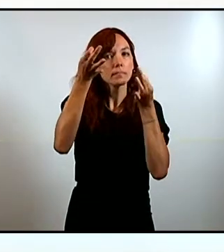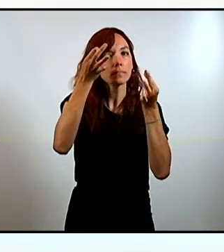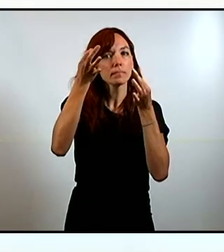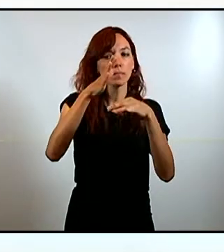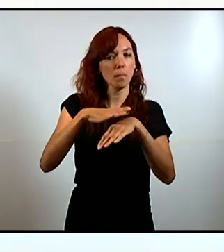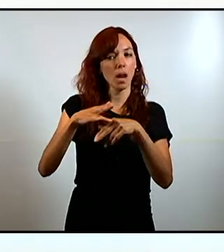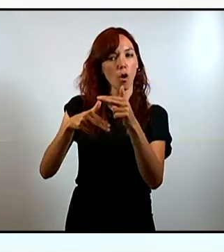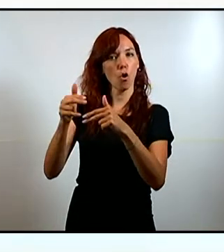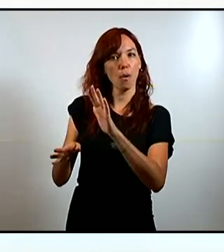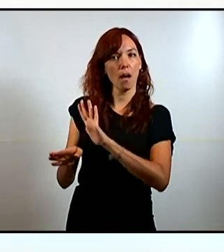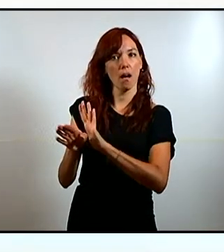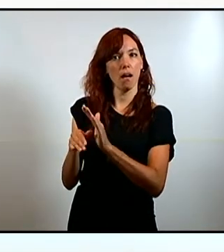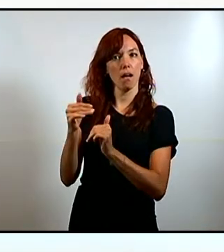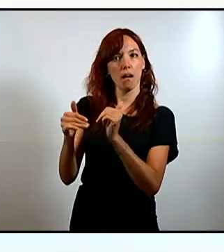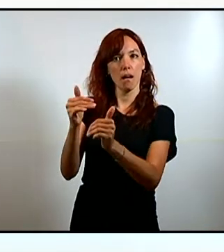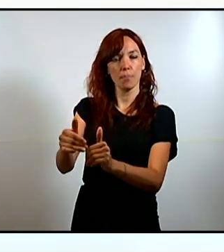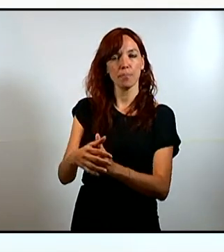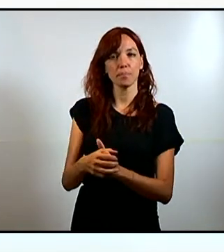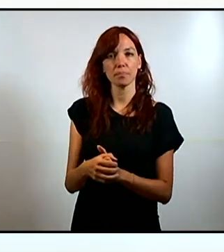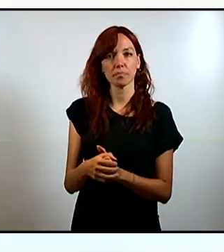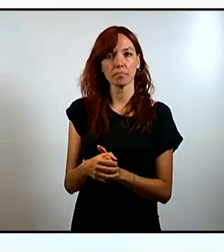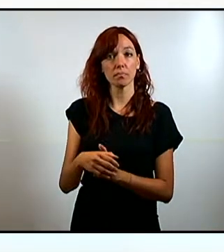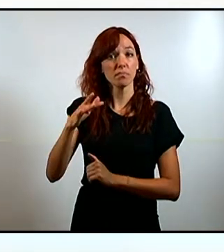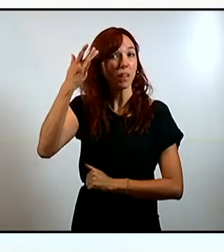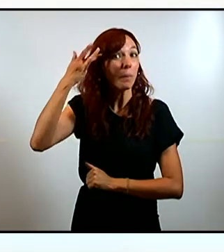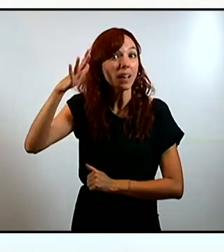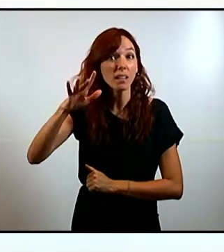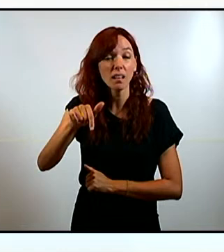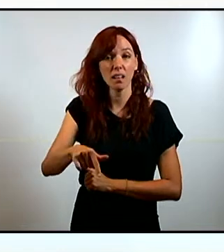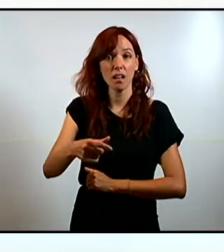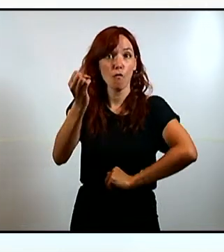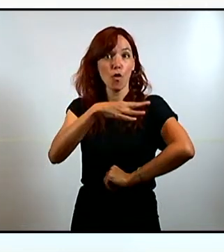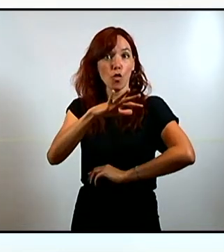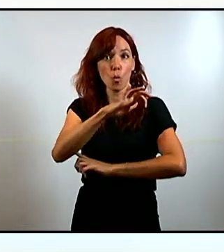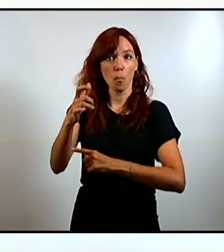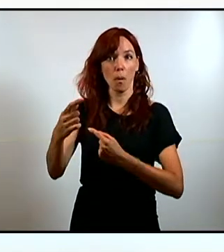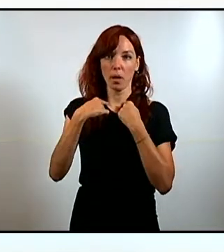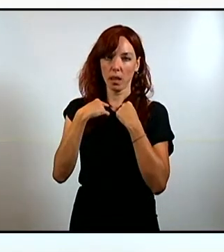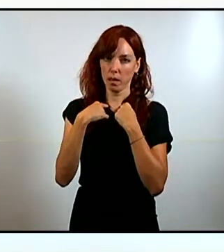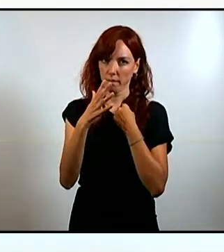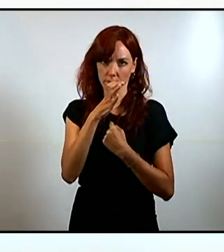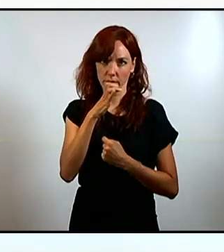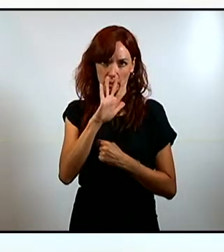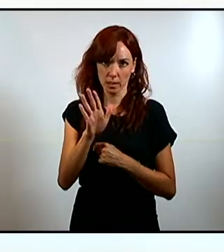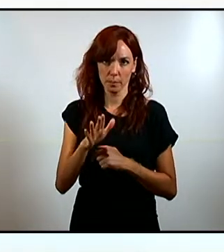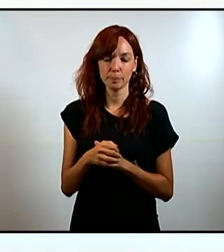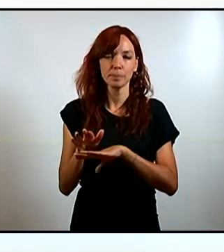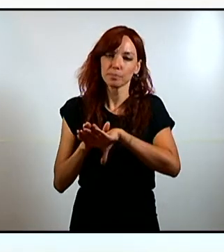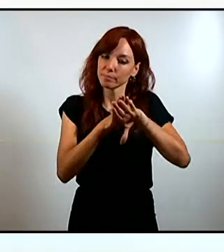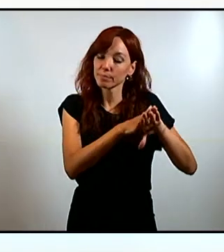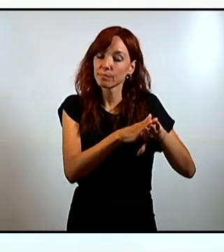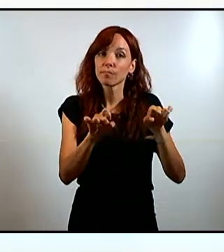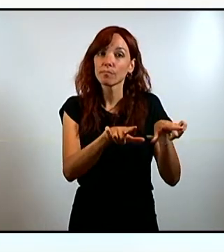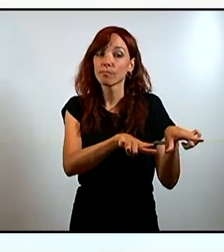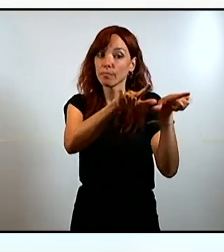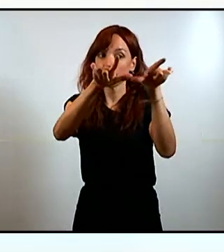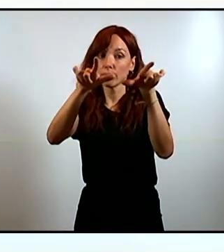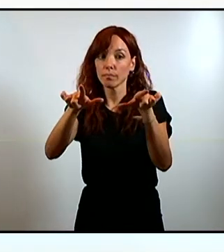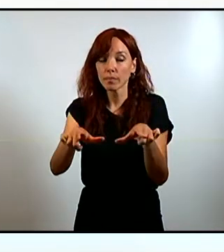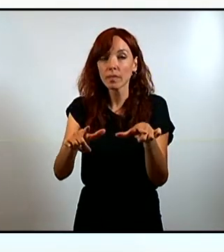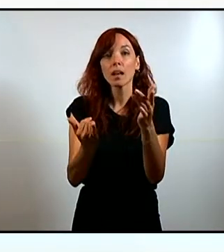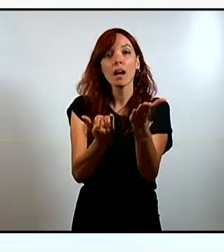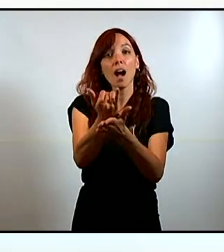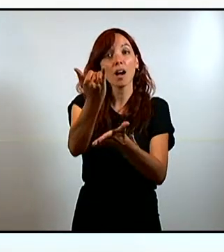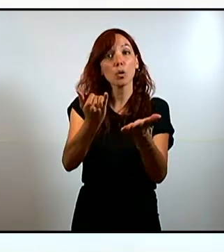sigan adelante. Hubiera sido un desastre perder esos fondos europeos. En cuanto a la Consejería de Agricultura, Ganadería y